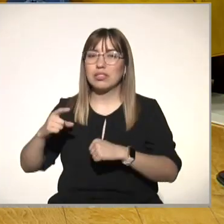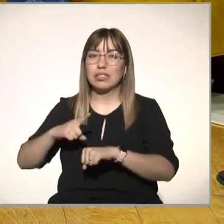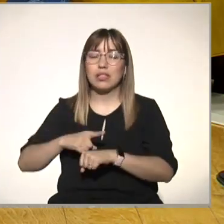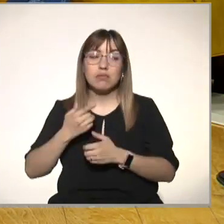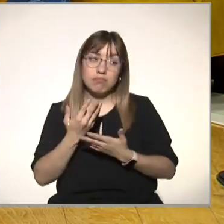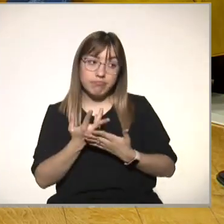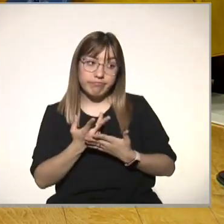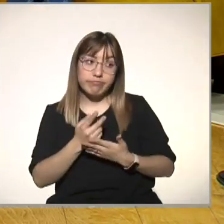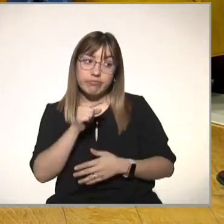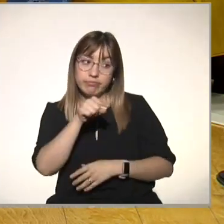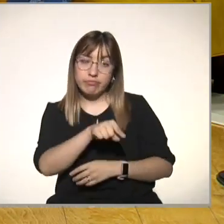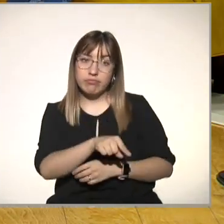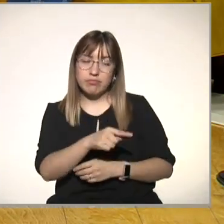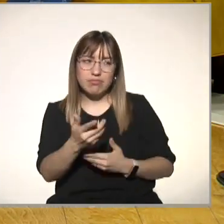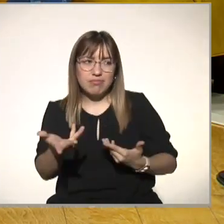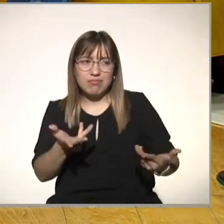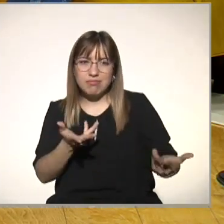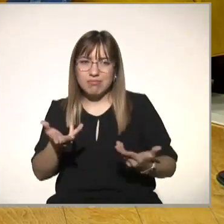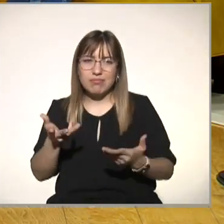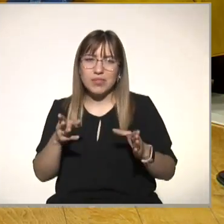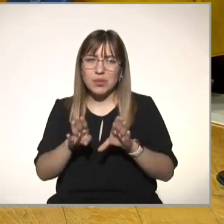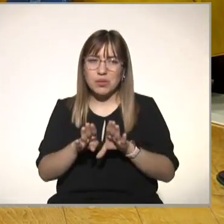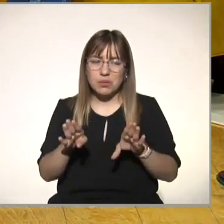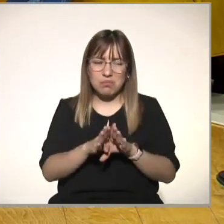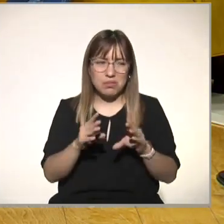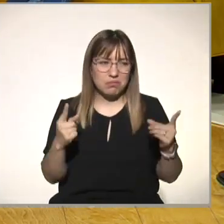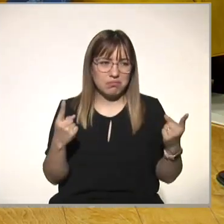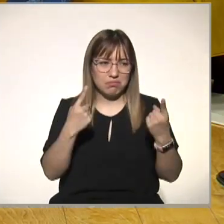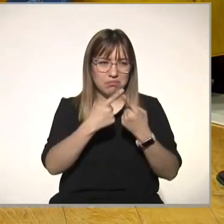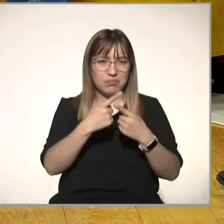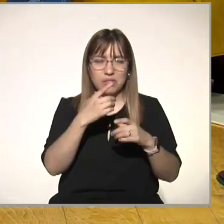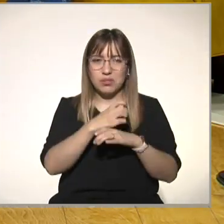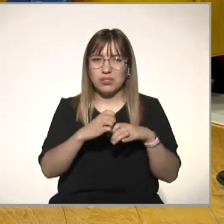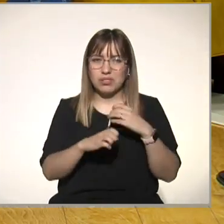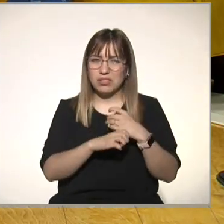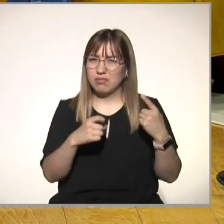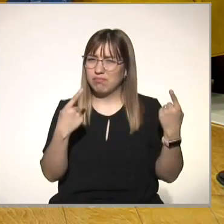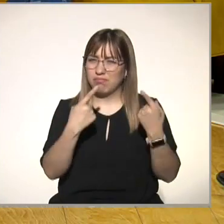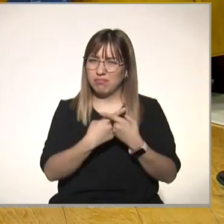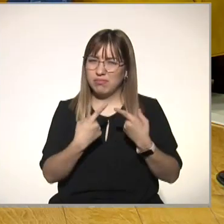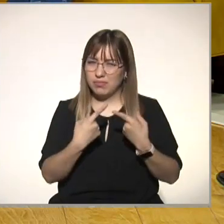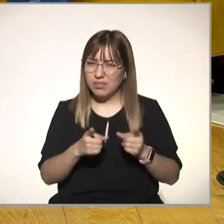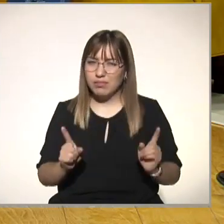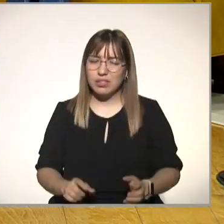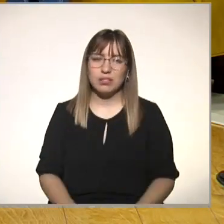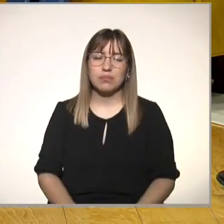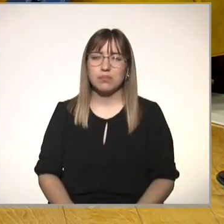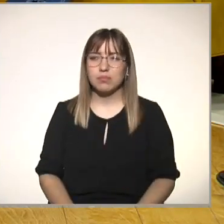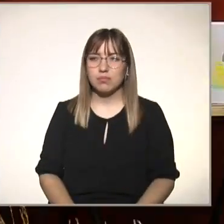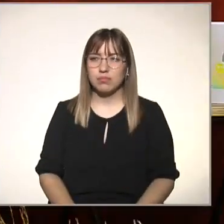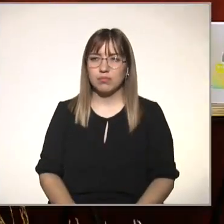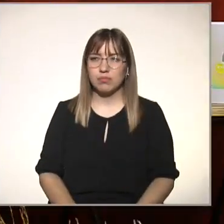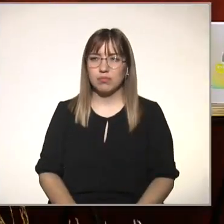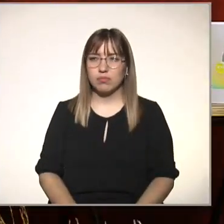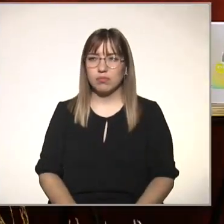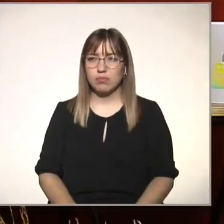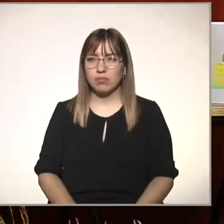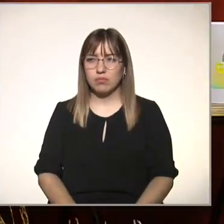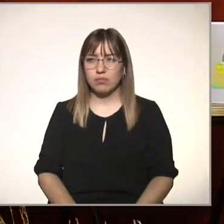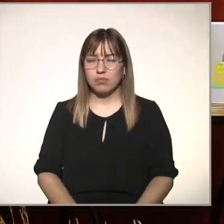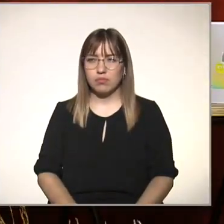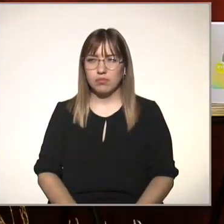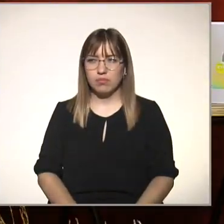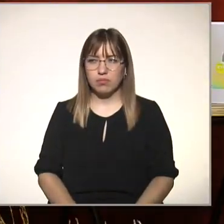que no pueda ser compatible una cosa con la otra. Lo mismo ocurre, vamos a hacer la